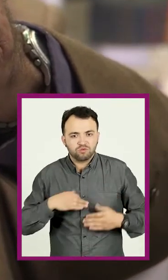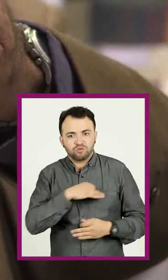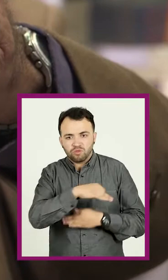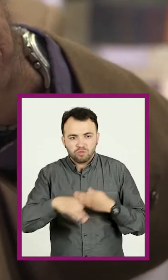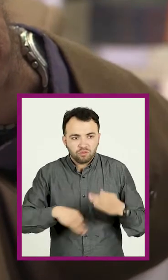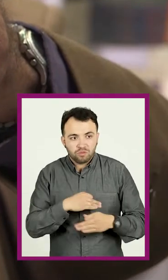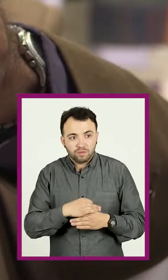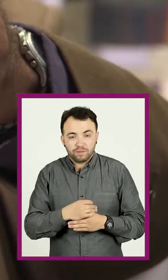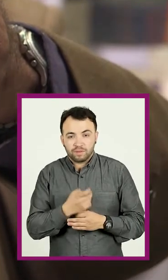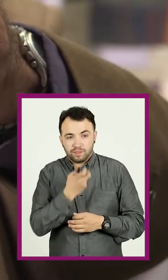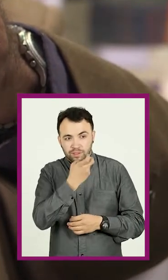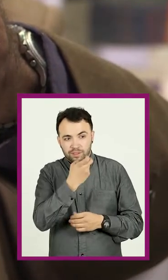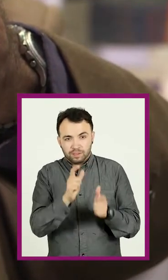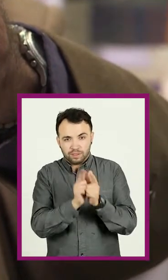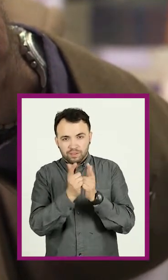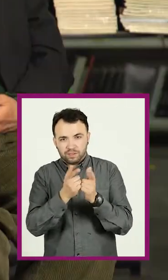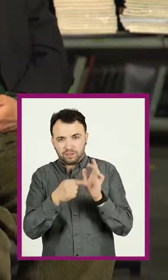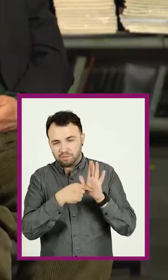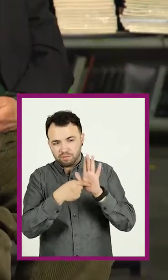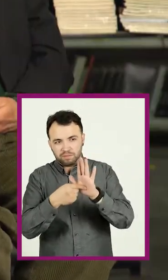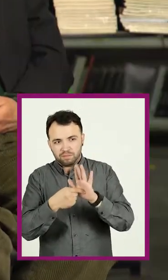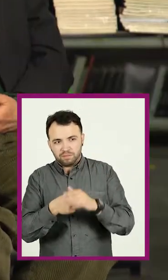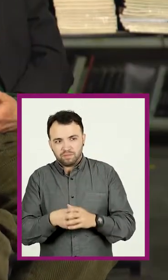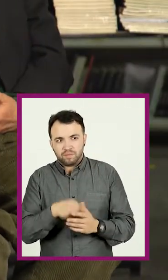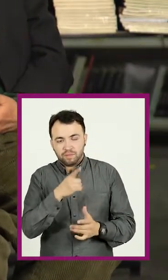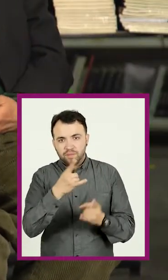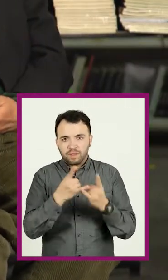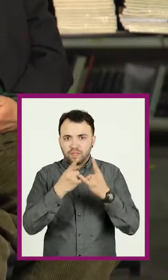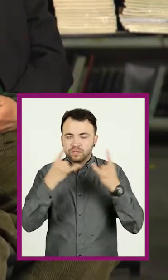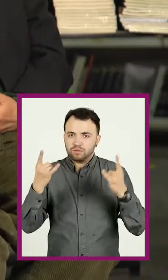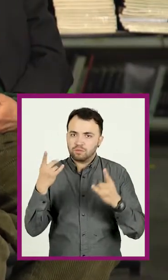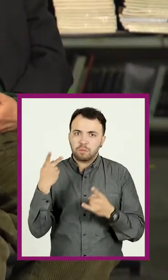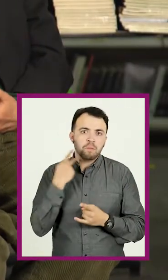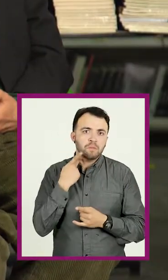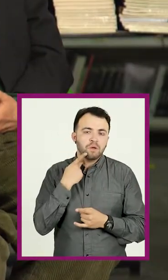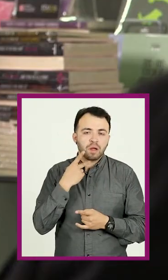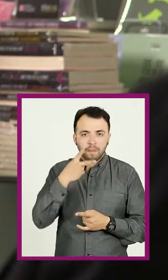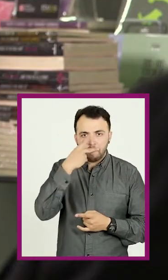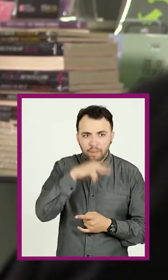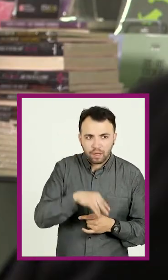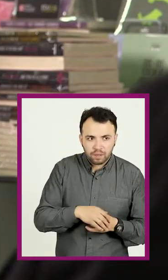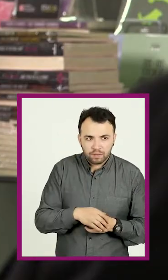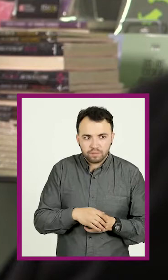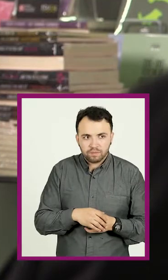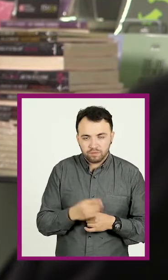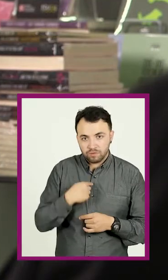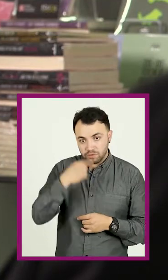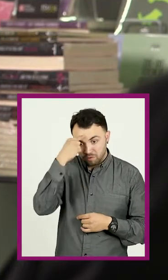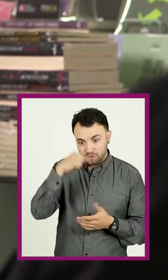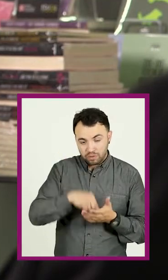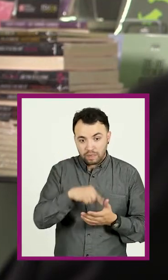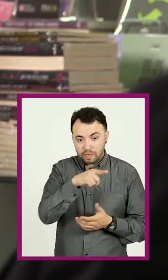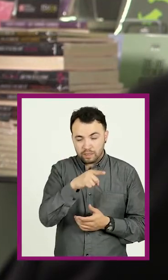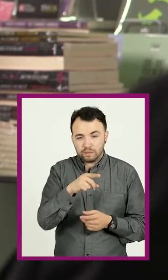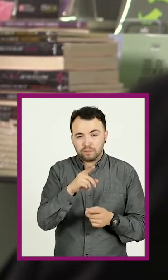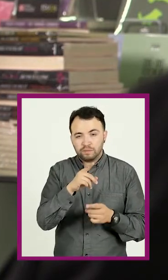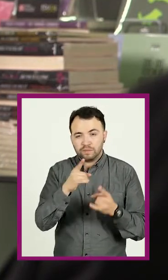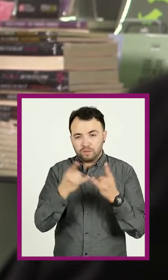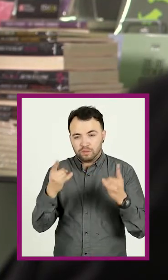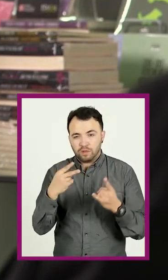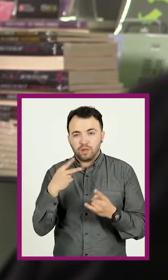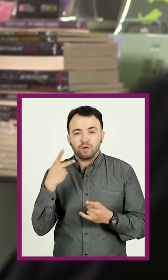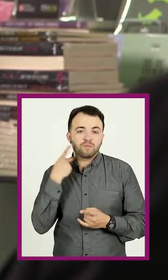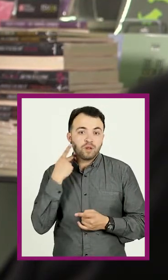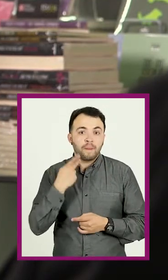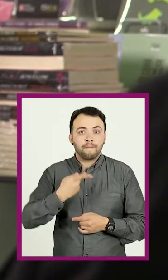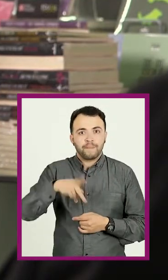es un clásico, no solo de la historia política de México, sino yo diría de la filosofía